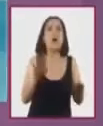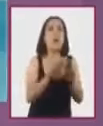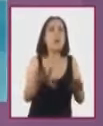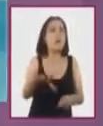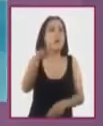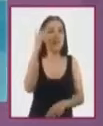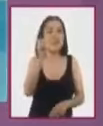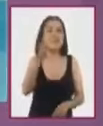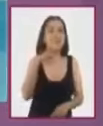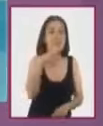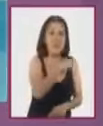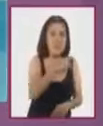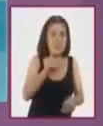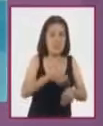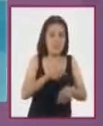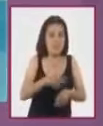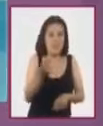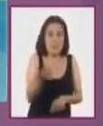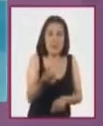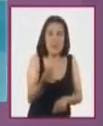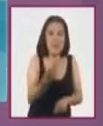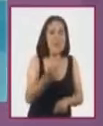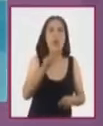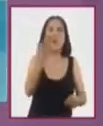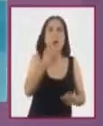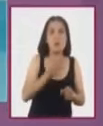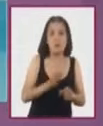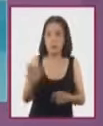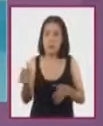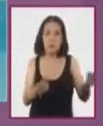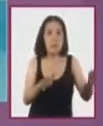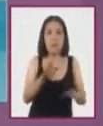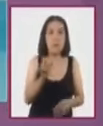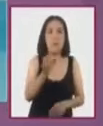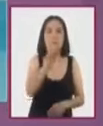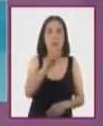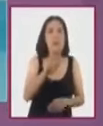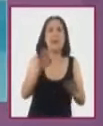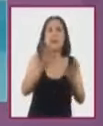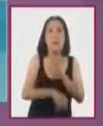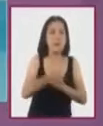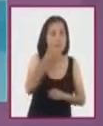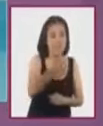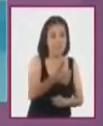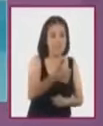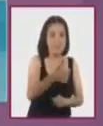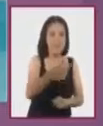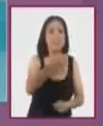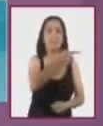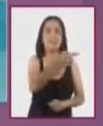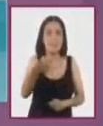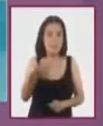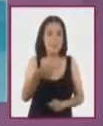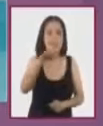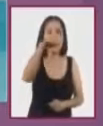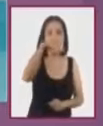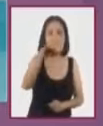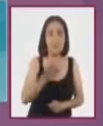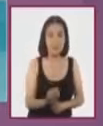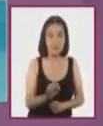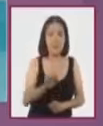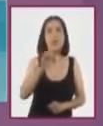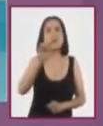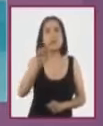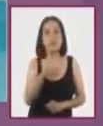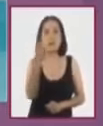expresa con una magnitud y una unidad sin dirección. Por ejemplo, 6 metros por segundo, 4 pisos por segundo,